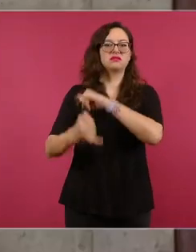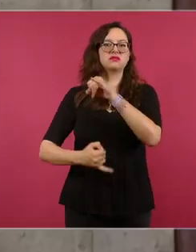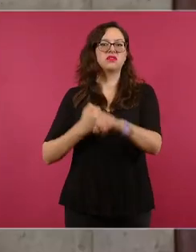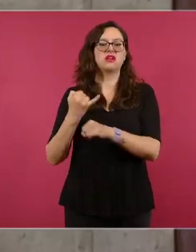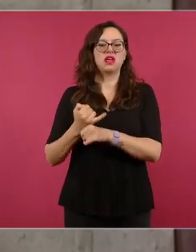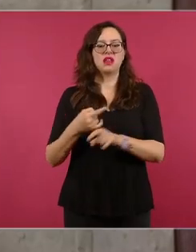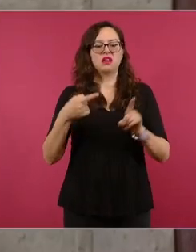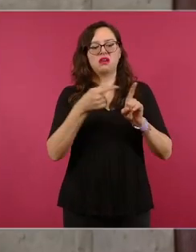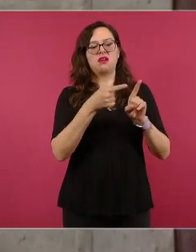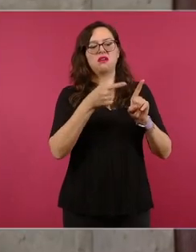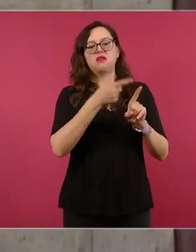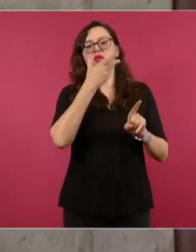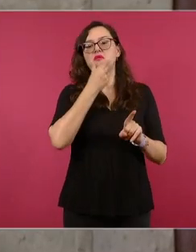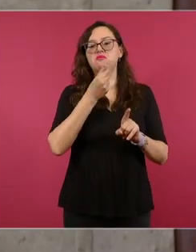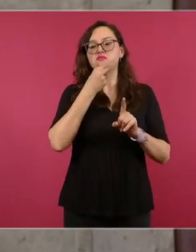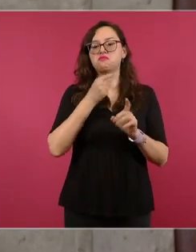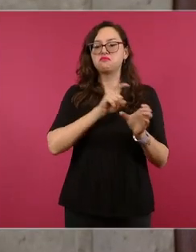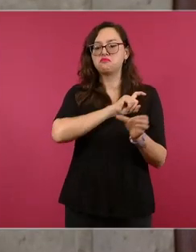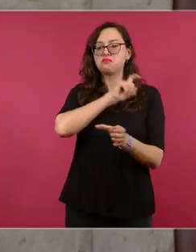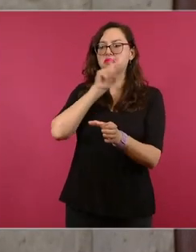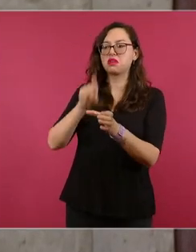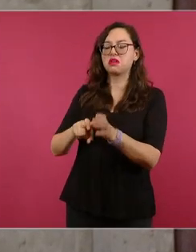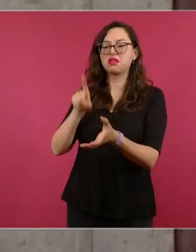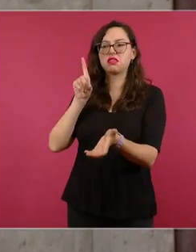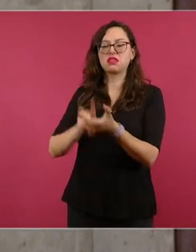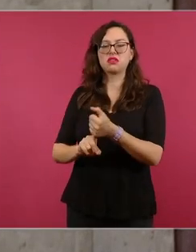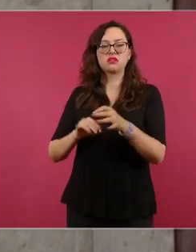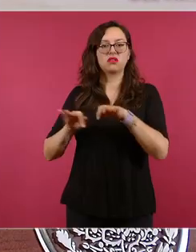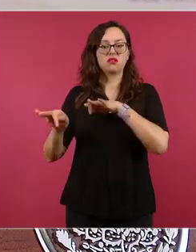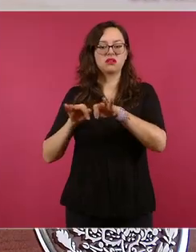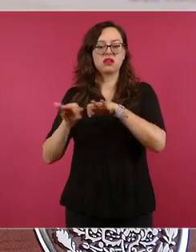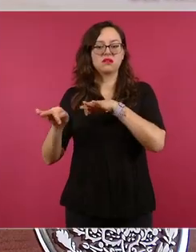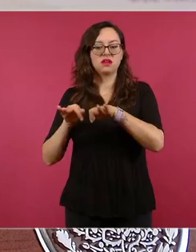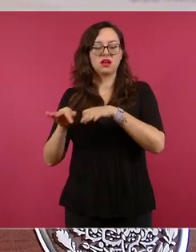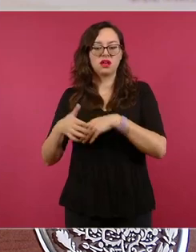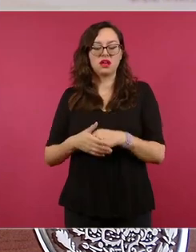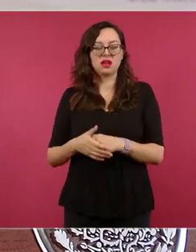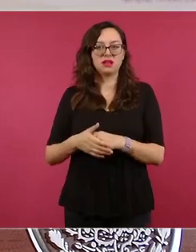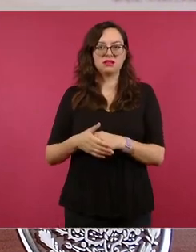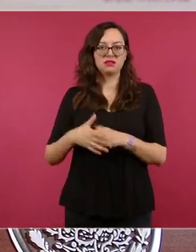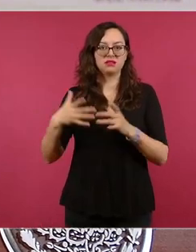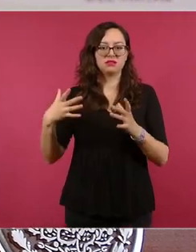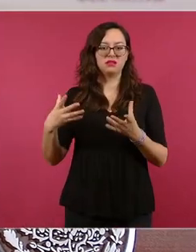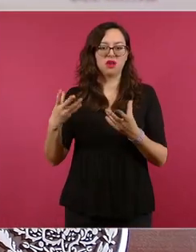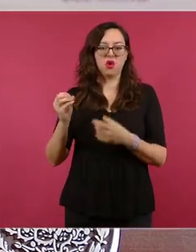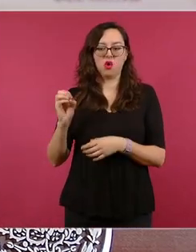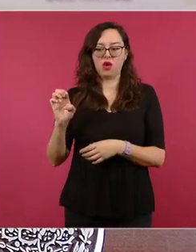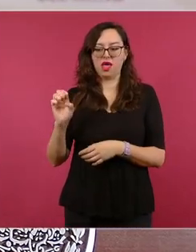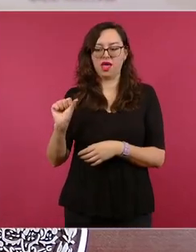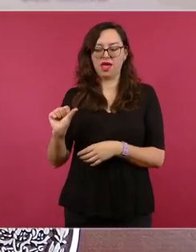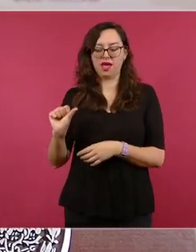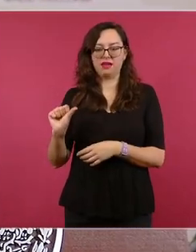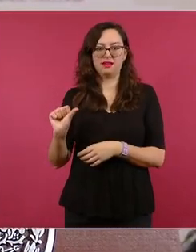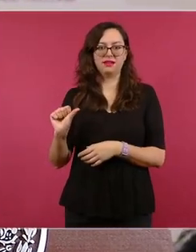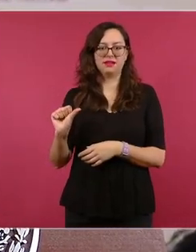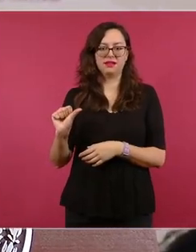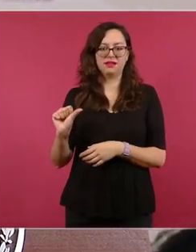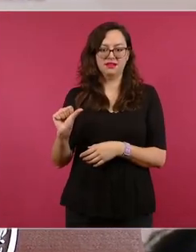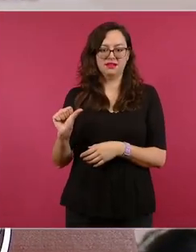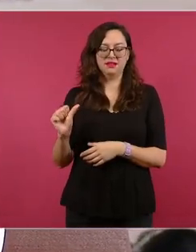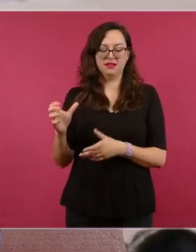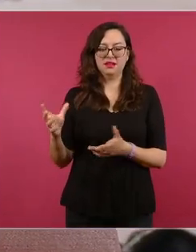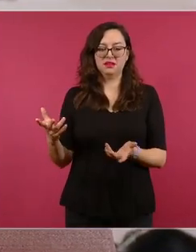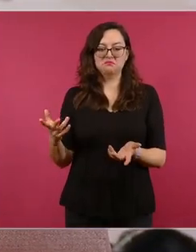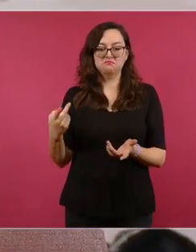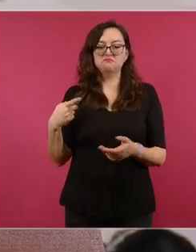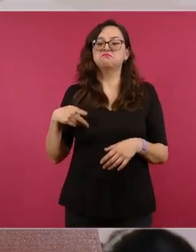que depende de la OEA y obedece a los dictados